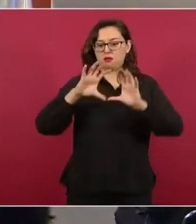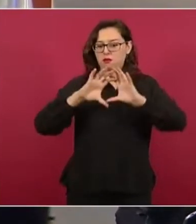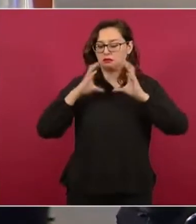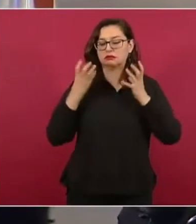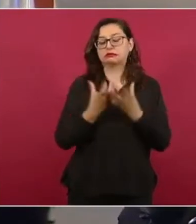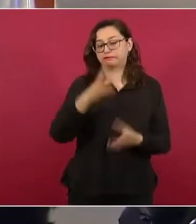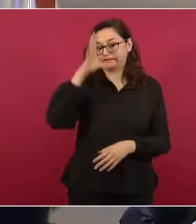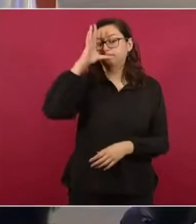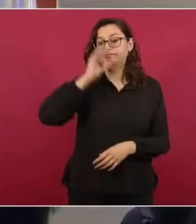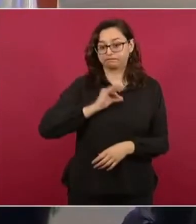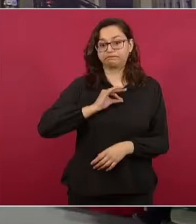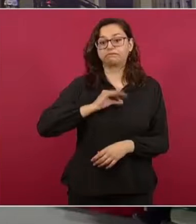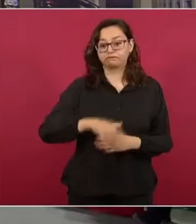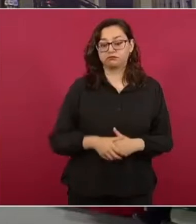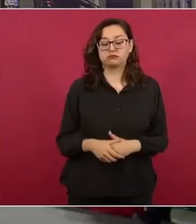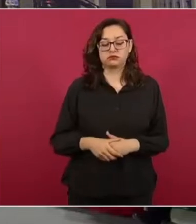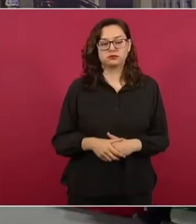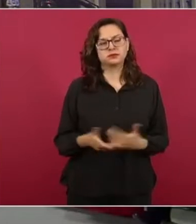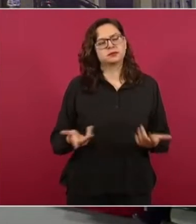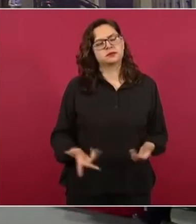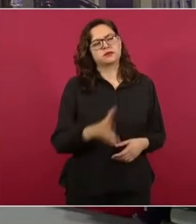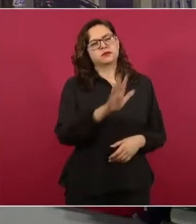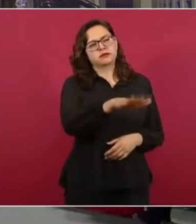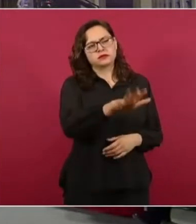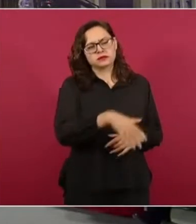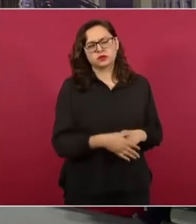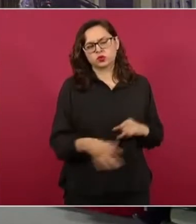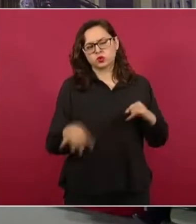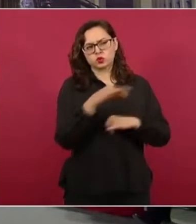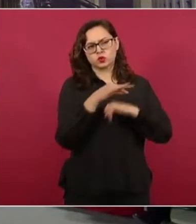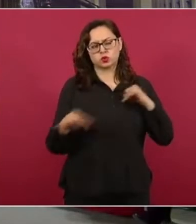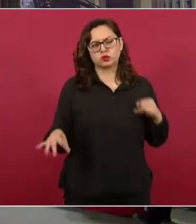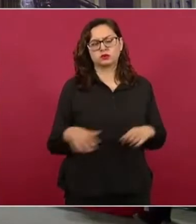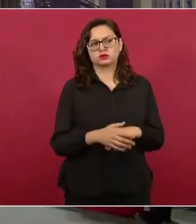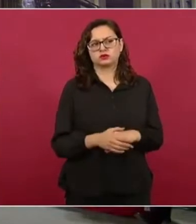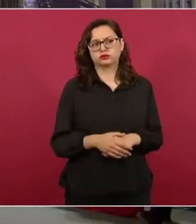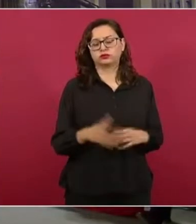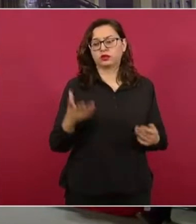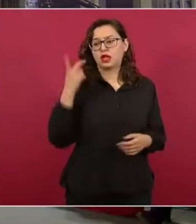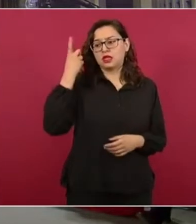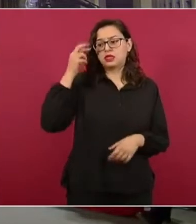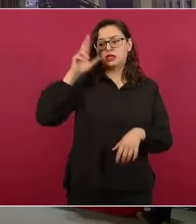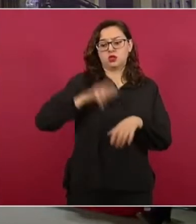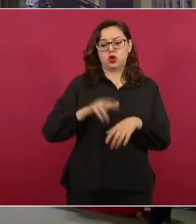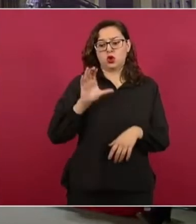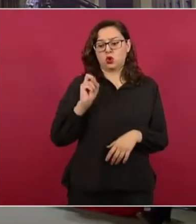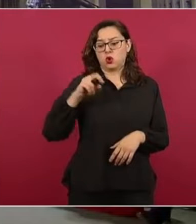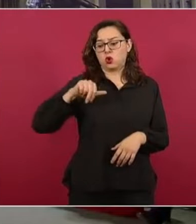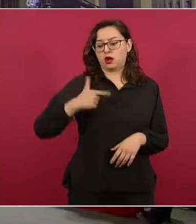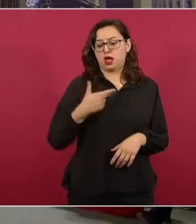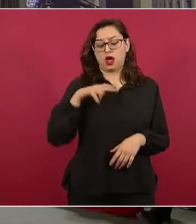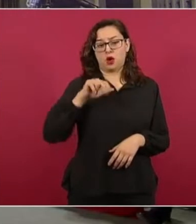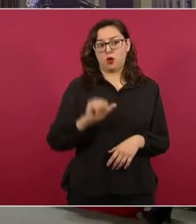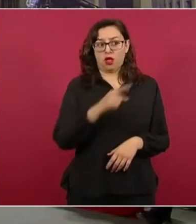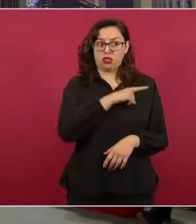Finalmente, señor presidente, está pendiente una comparecencia que usted ofreció aquí del director de Conagua para que explicara cuál es la